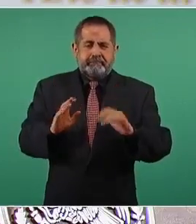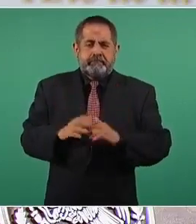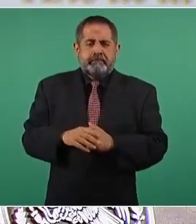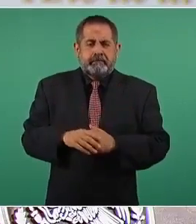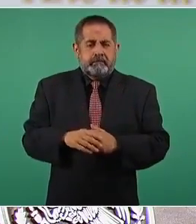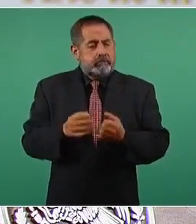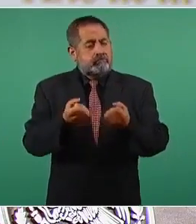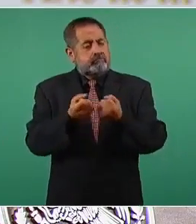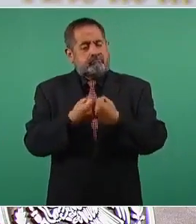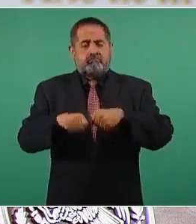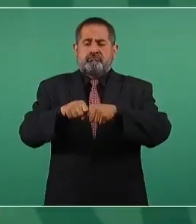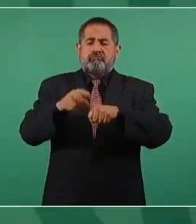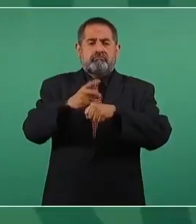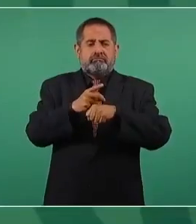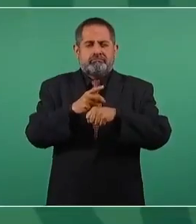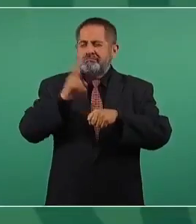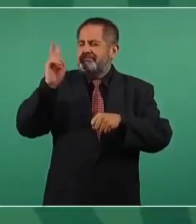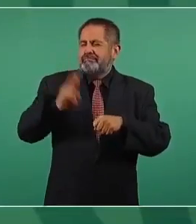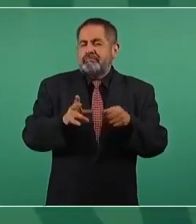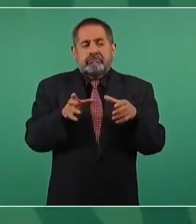la sociedad eran los de arriba.